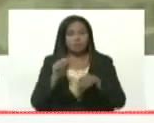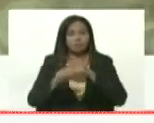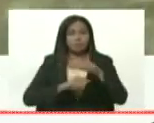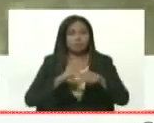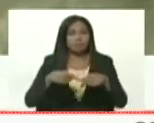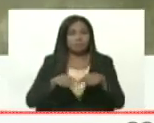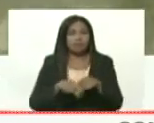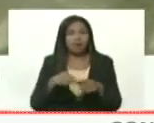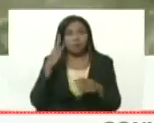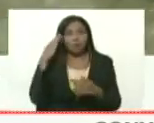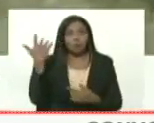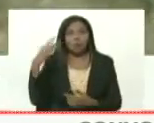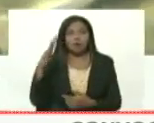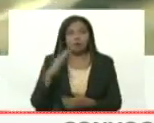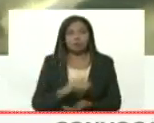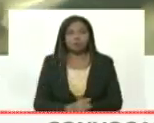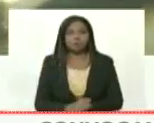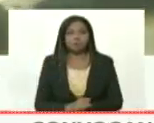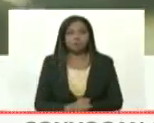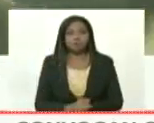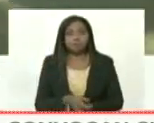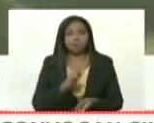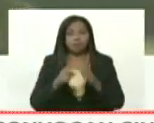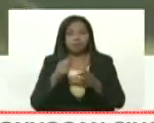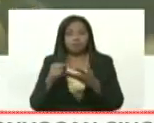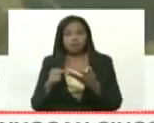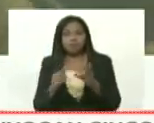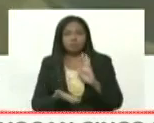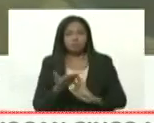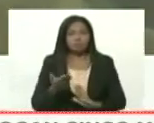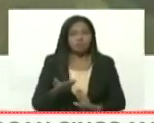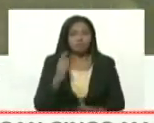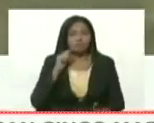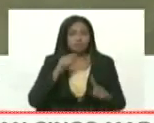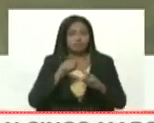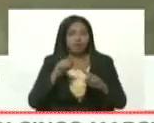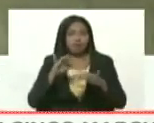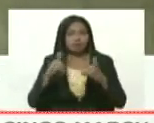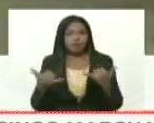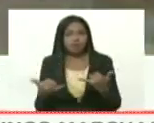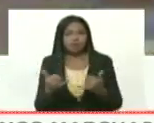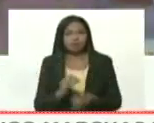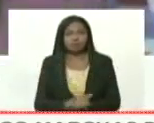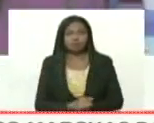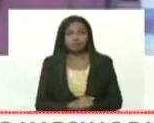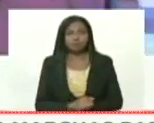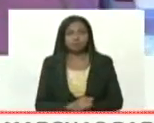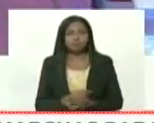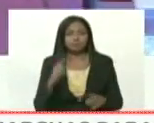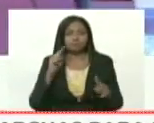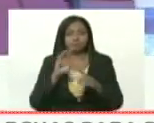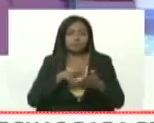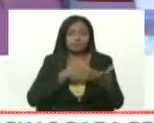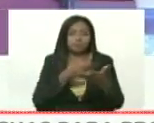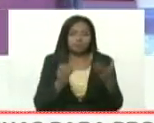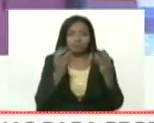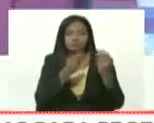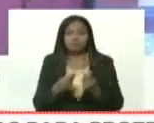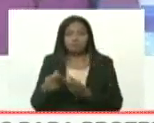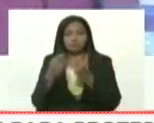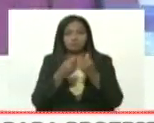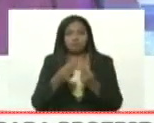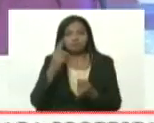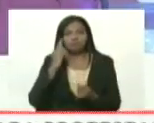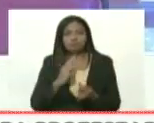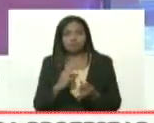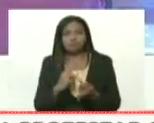Una guará, pues. Y otra cosa que es muy importante dentro de los objetivos que están contemplados en la Agenda Económica Bolivariana y el vértice de la Gran